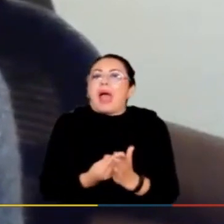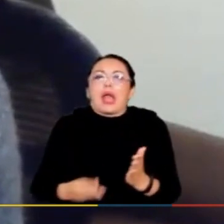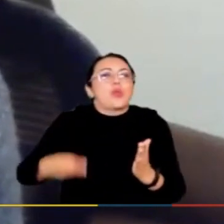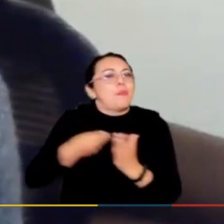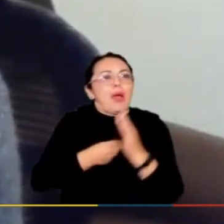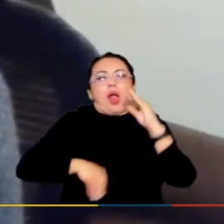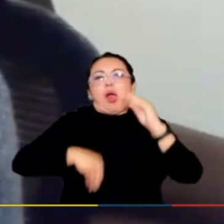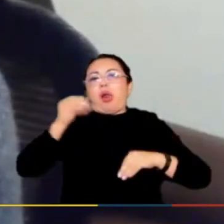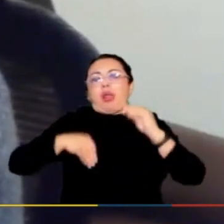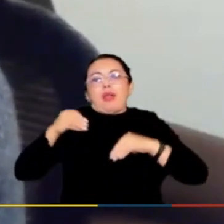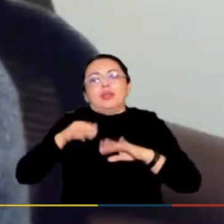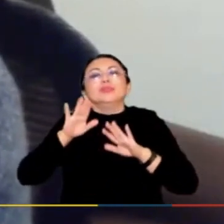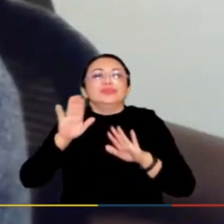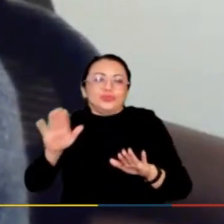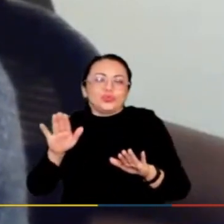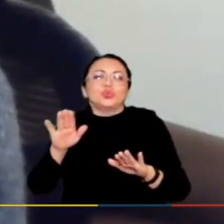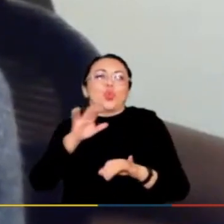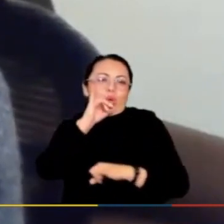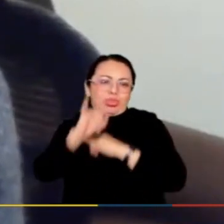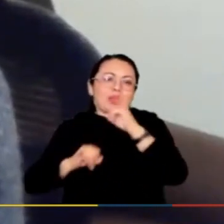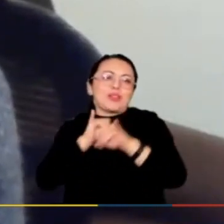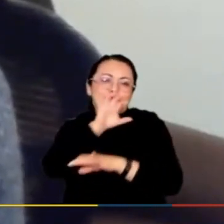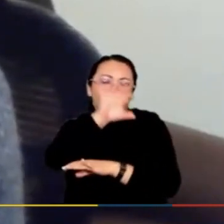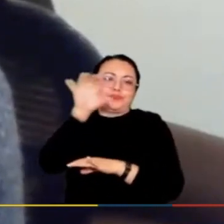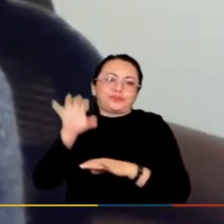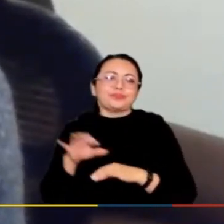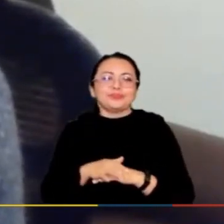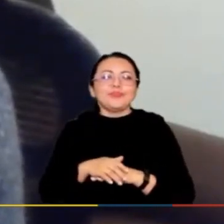sino en la comunidad internacional del convenio de la ADI.